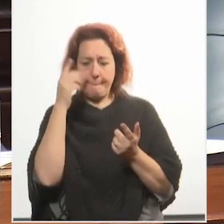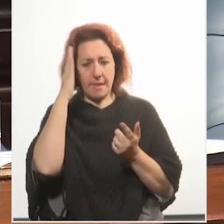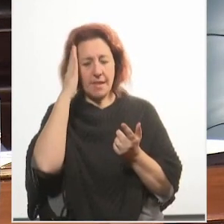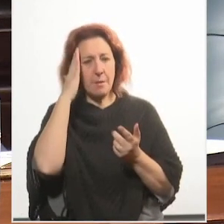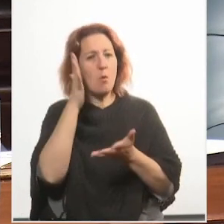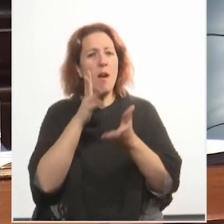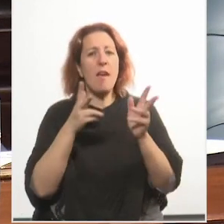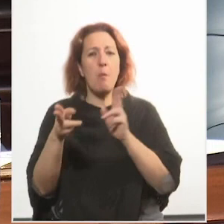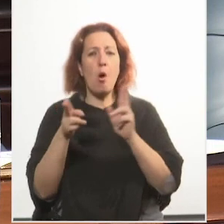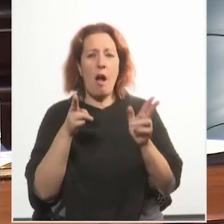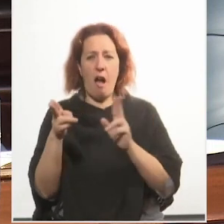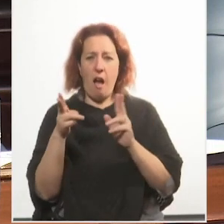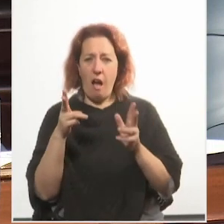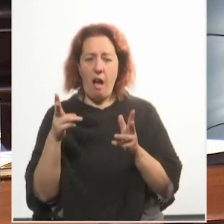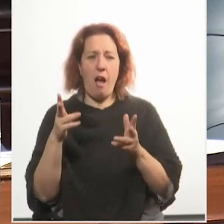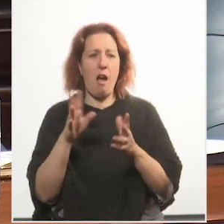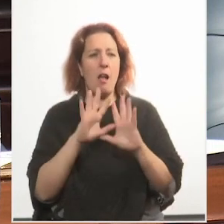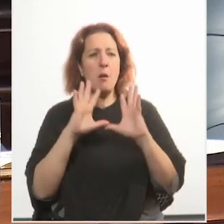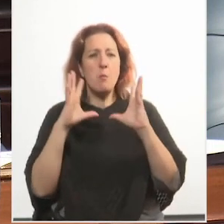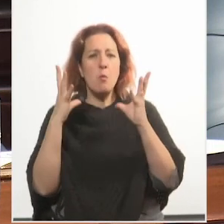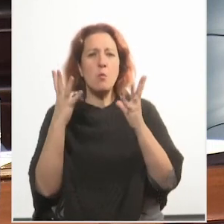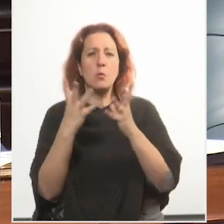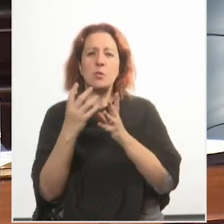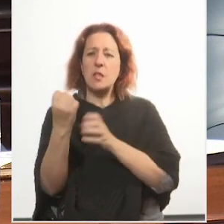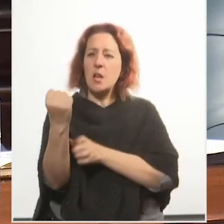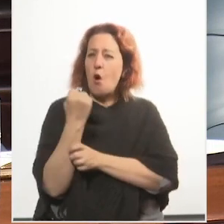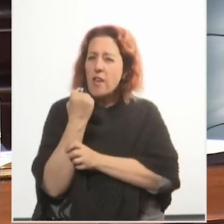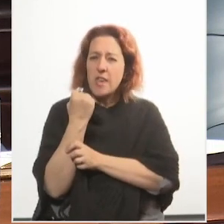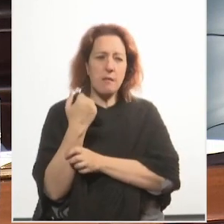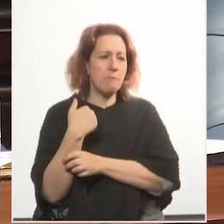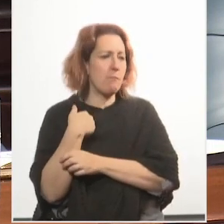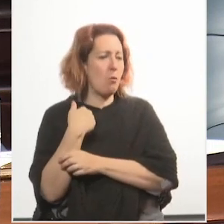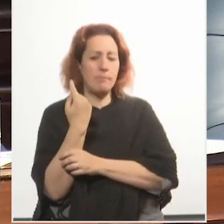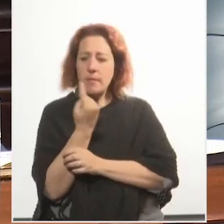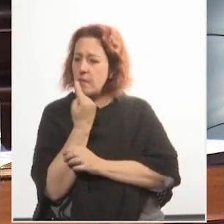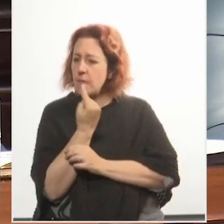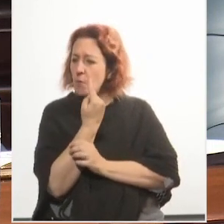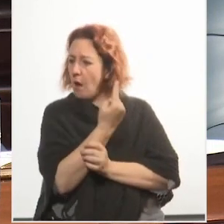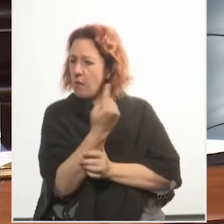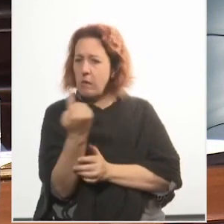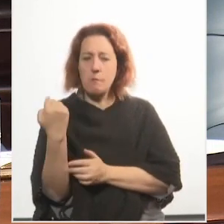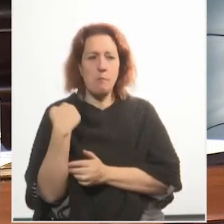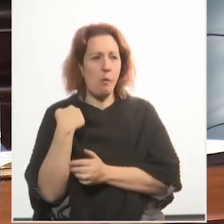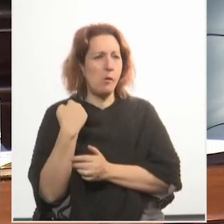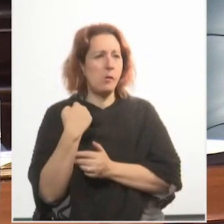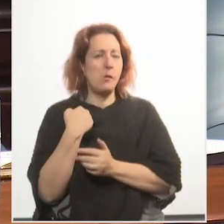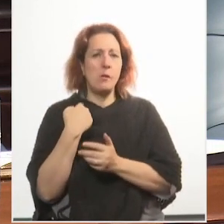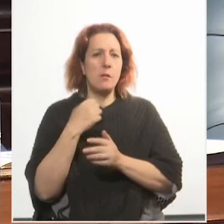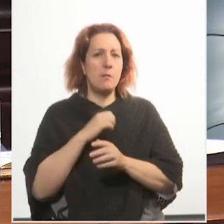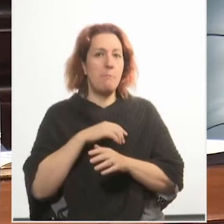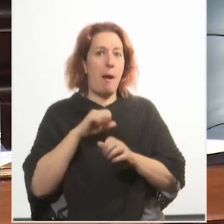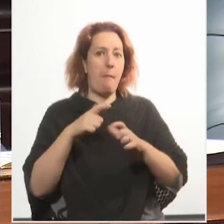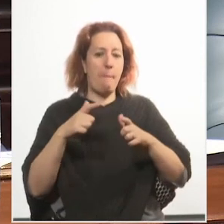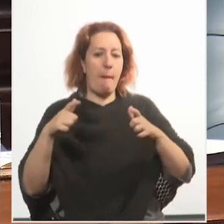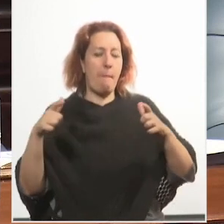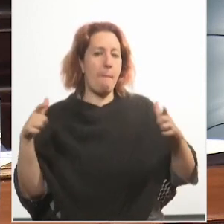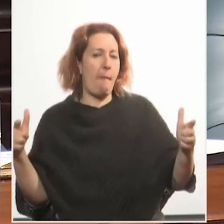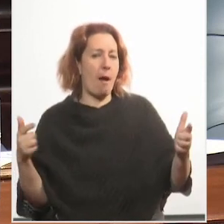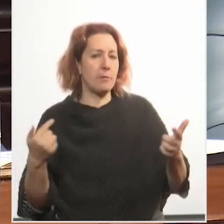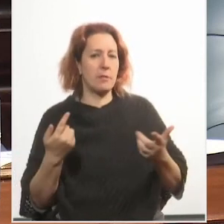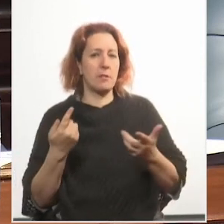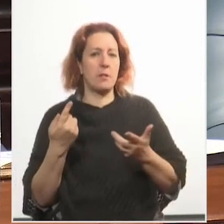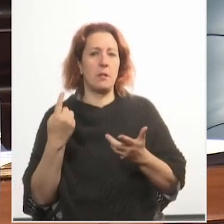que vive el mundo, donde el egoísmo, el individualismo va ganando cada vez más terreno,